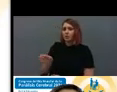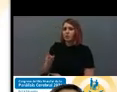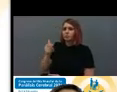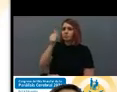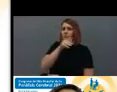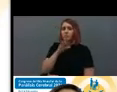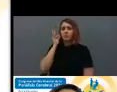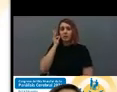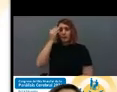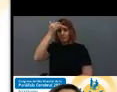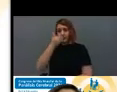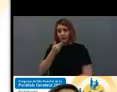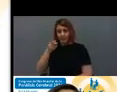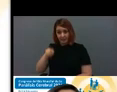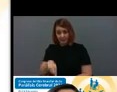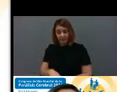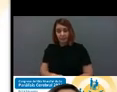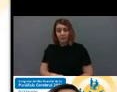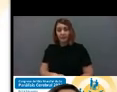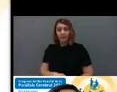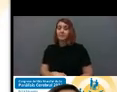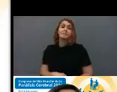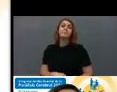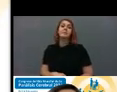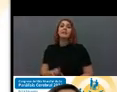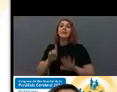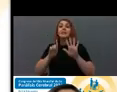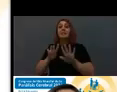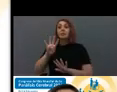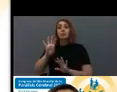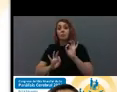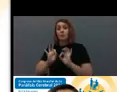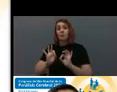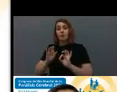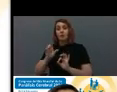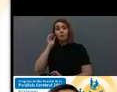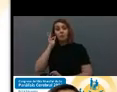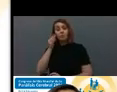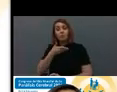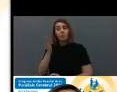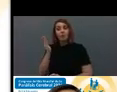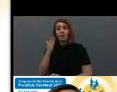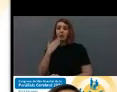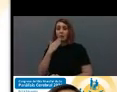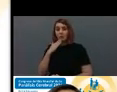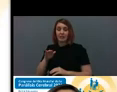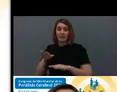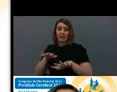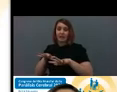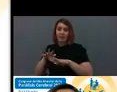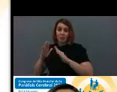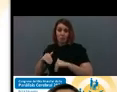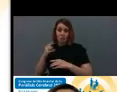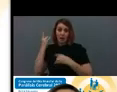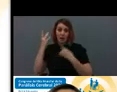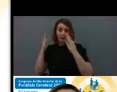con parálisis cerebral, hay un 64% de mujeres que están consideradas como inactivas, ¿vale? Que están